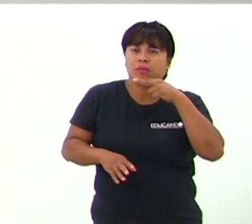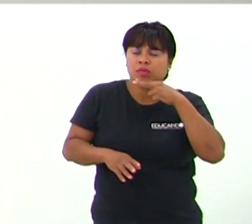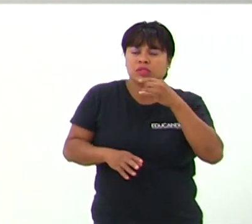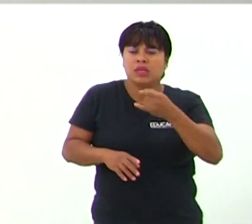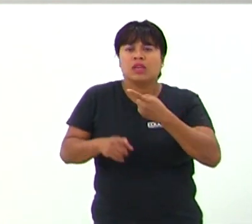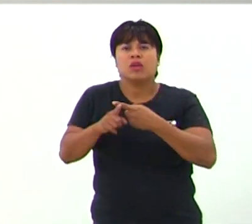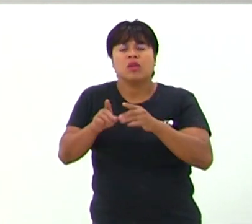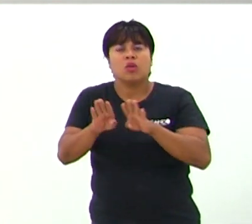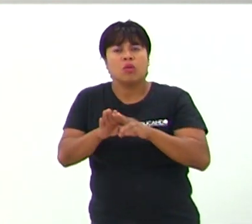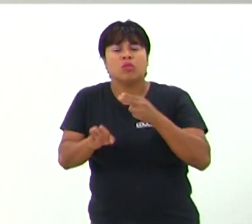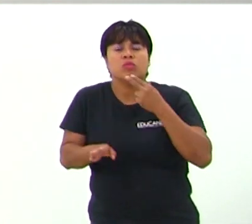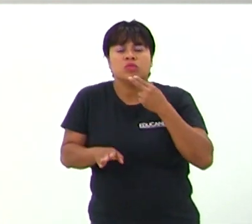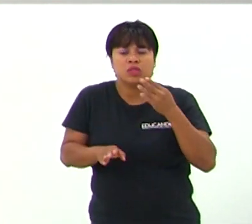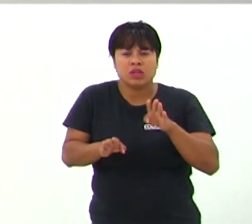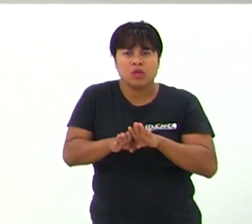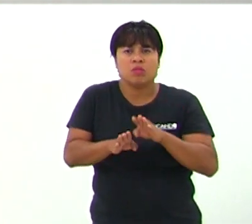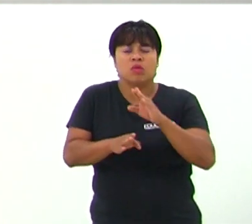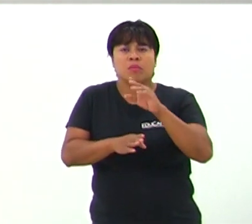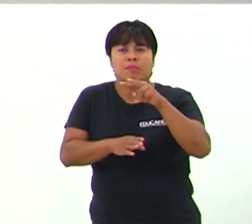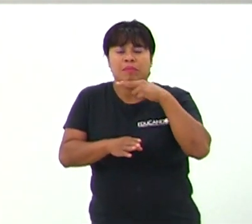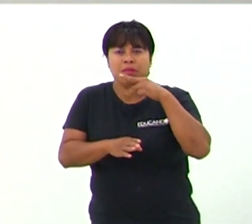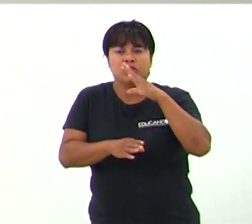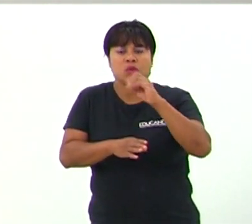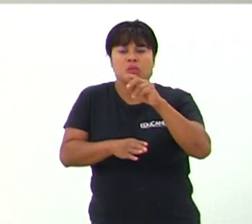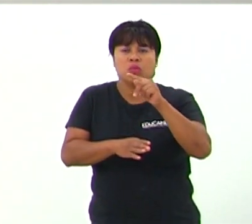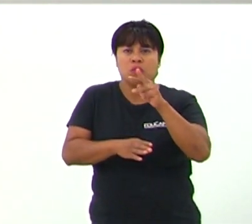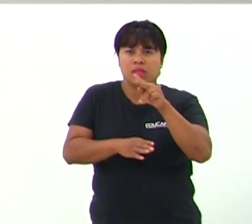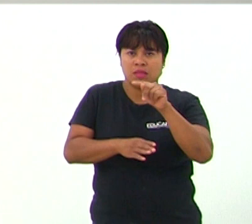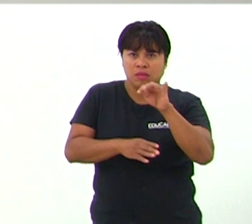y la utilización de los verbos copulativos en oración.